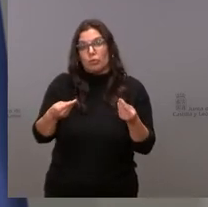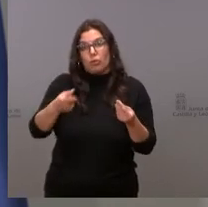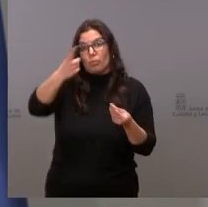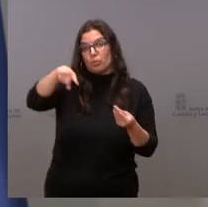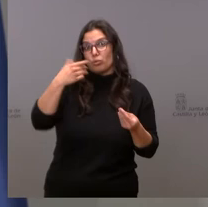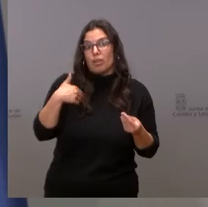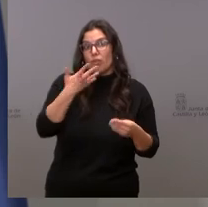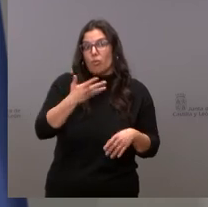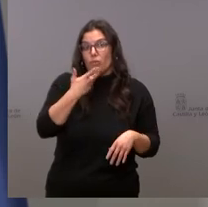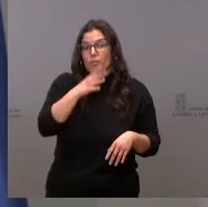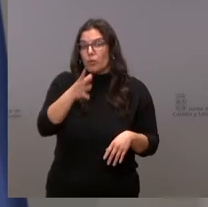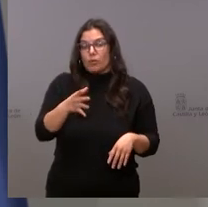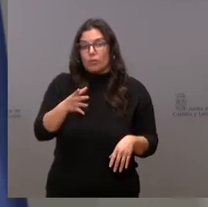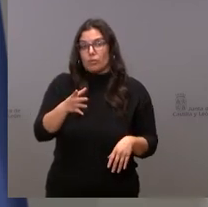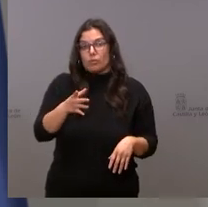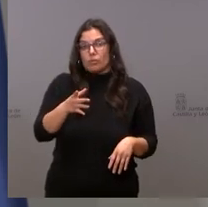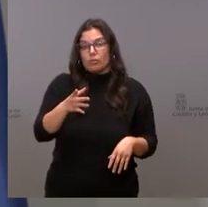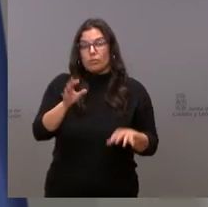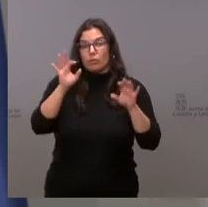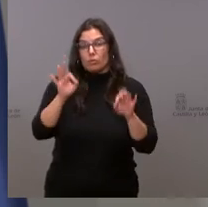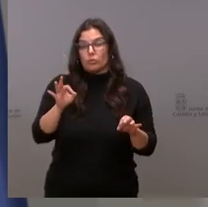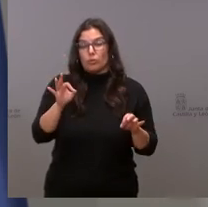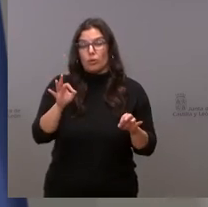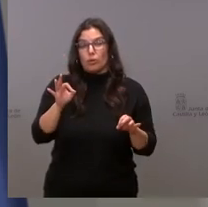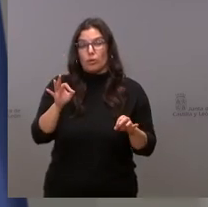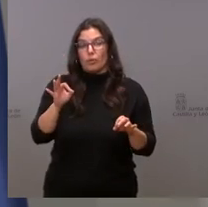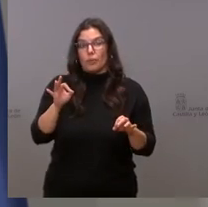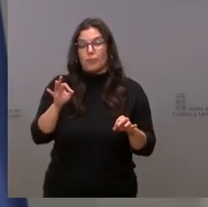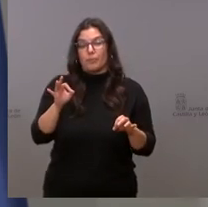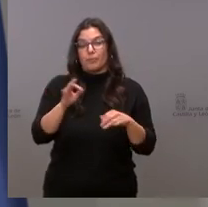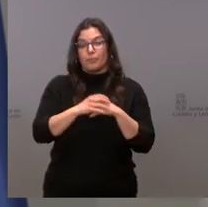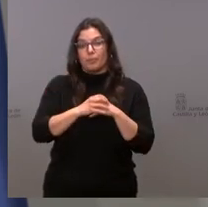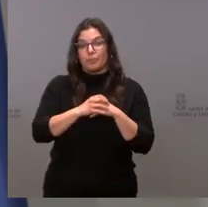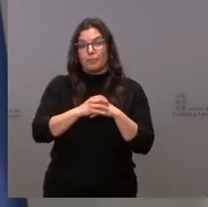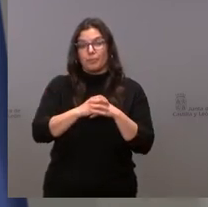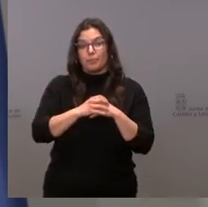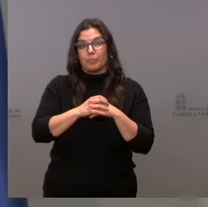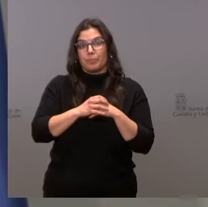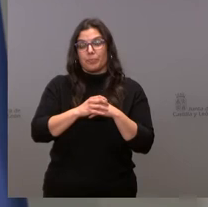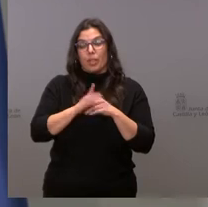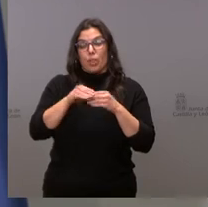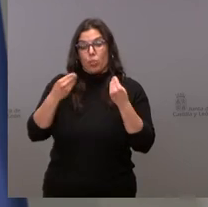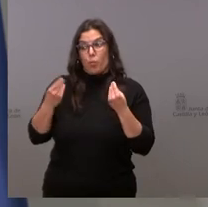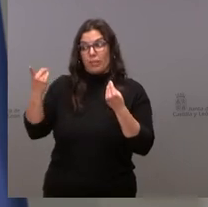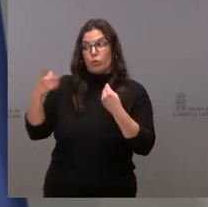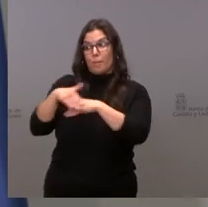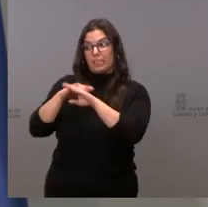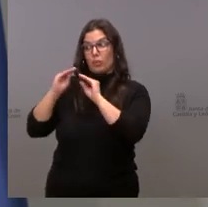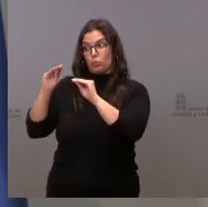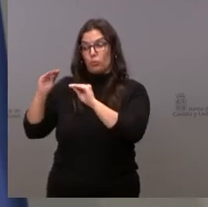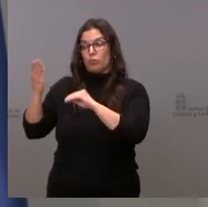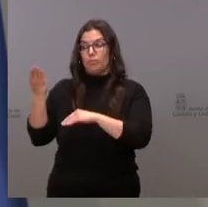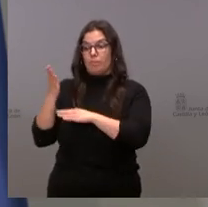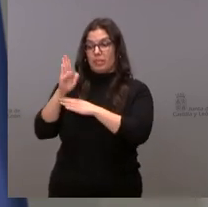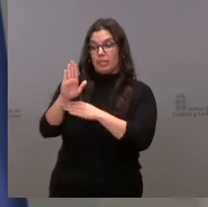conocen porque en la semana posterior a la presentación de este primer documento por parte del ministerio de hacienda-